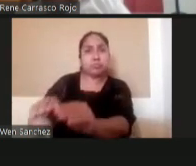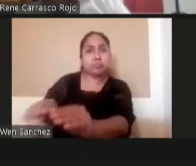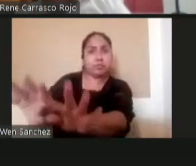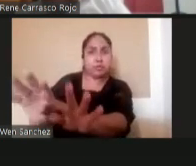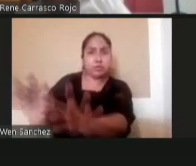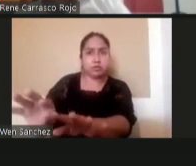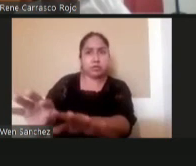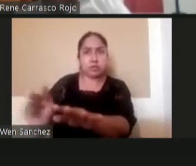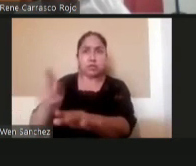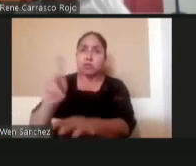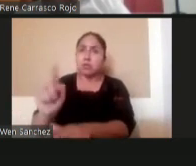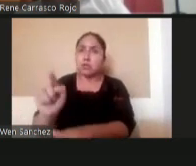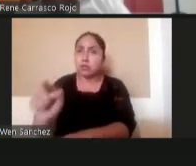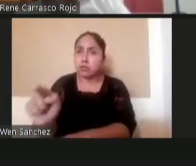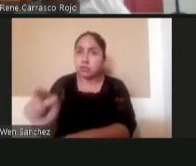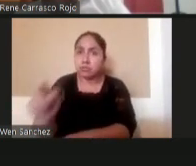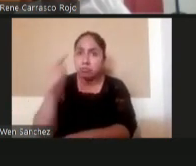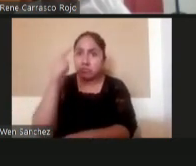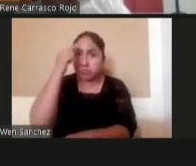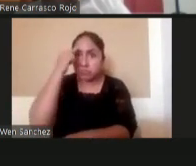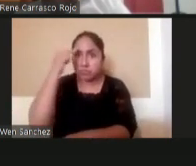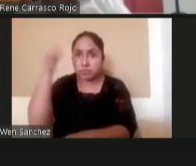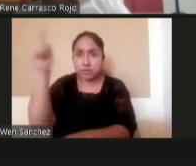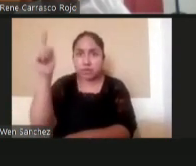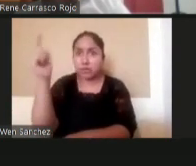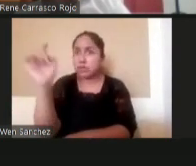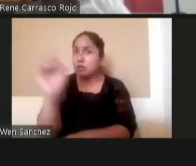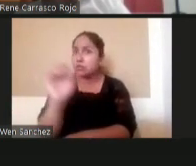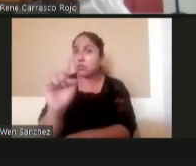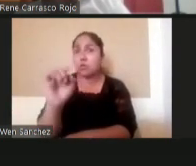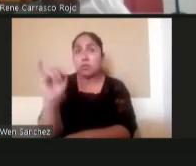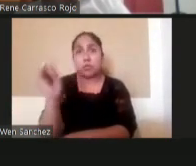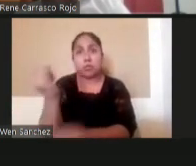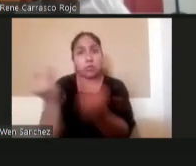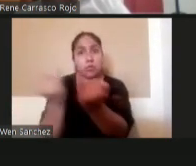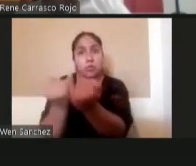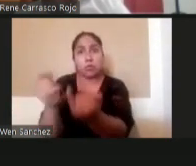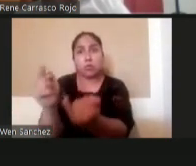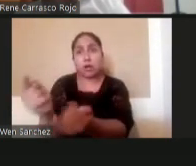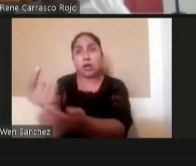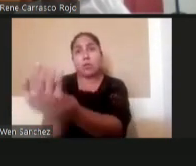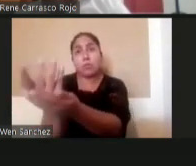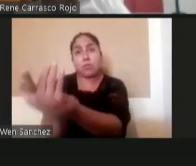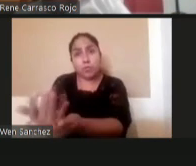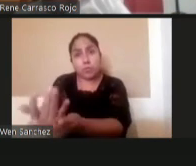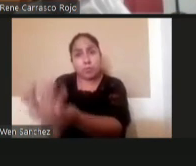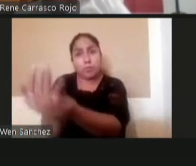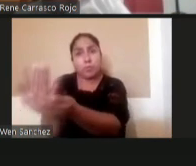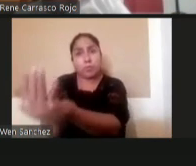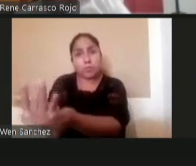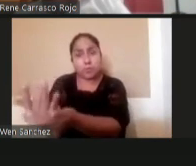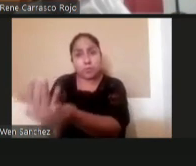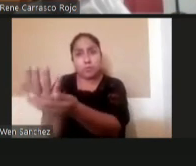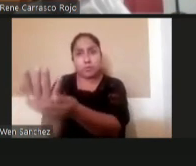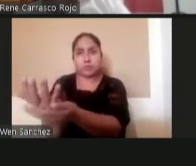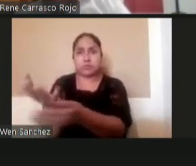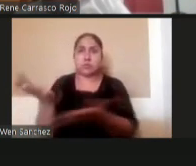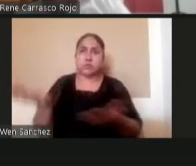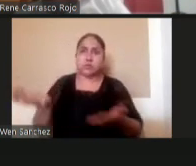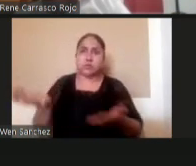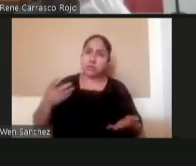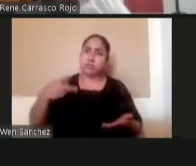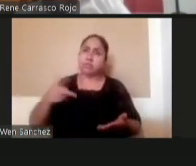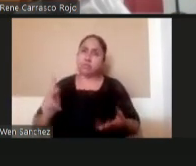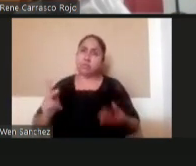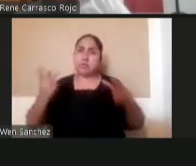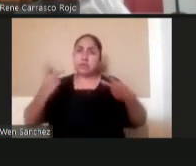Ciertamente se ha regularizado el servicio, como lo dice el regidor Gallegos. Sin embargo, todavía hay mucha demanda por parte de la